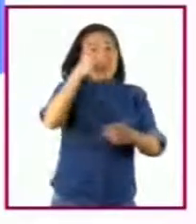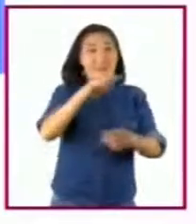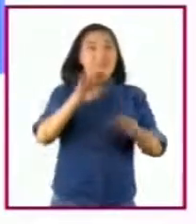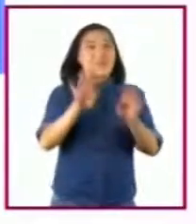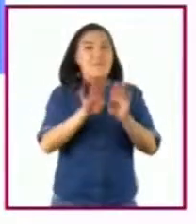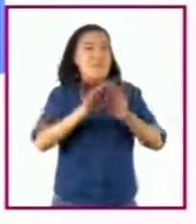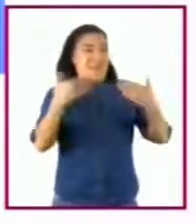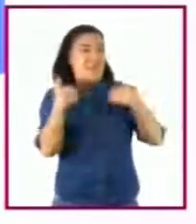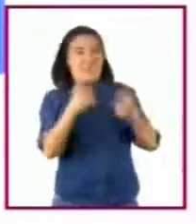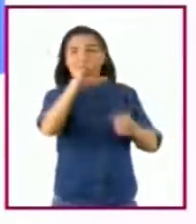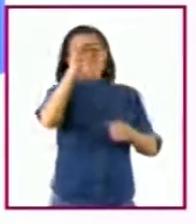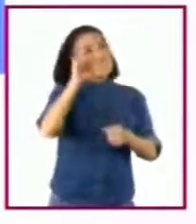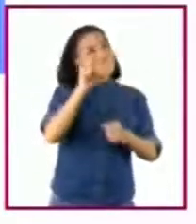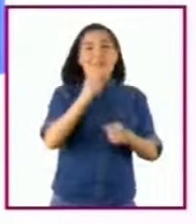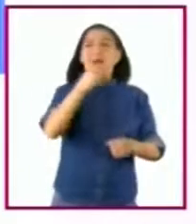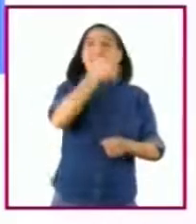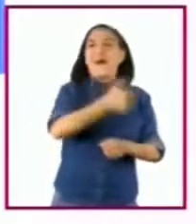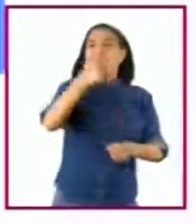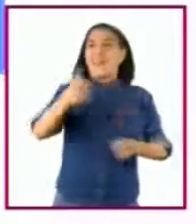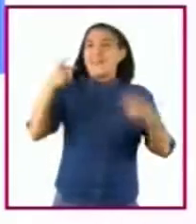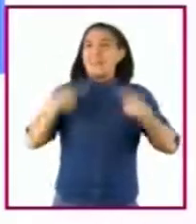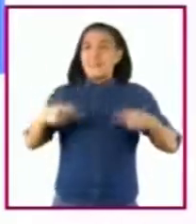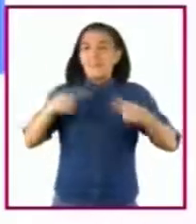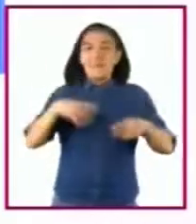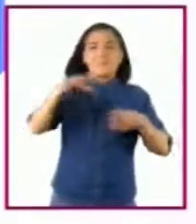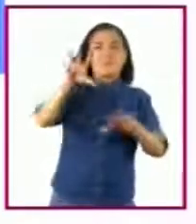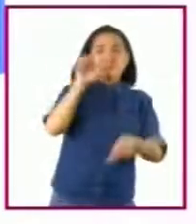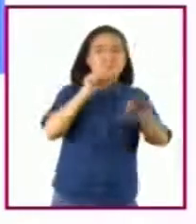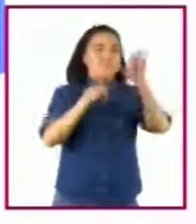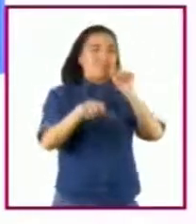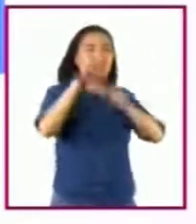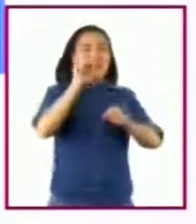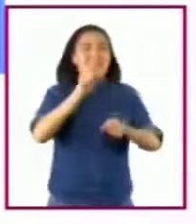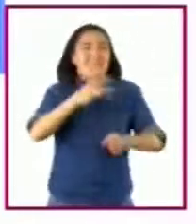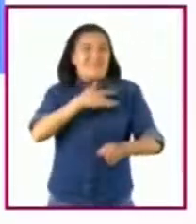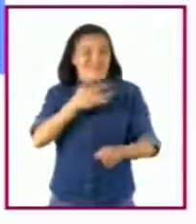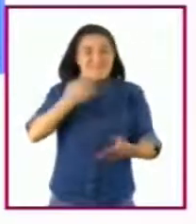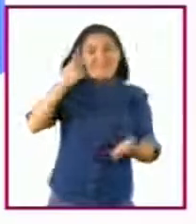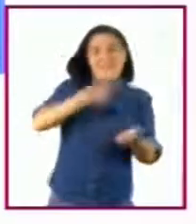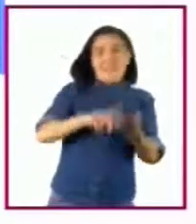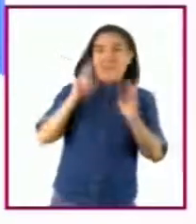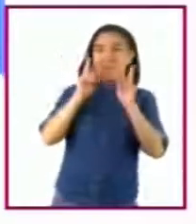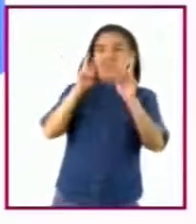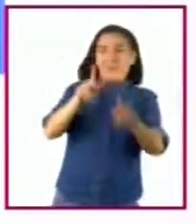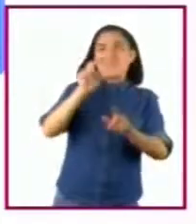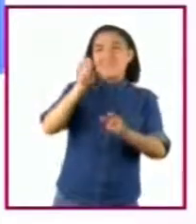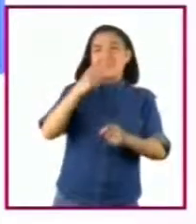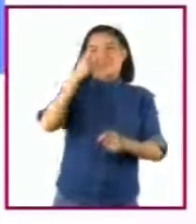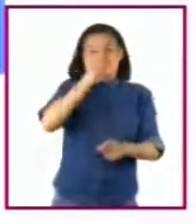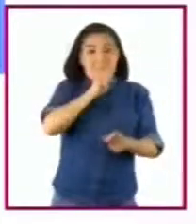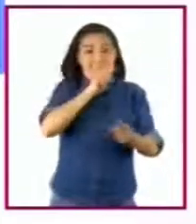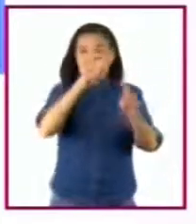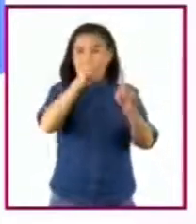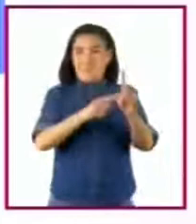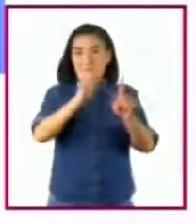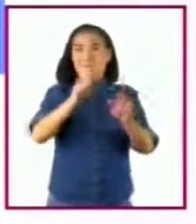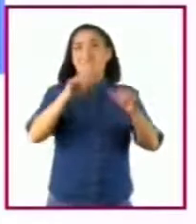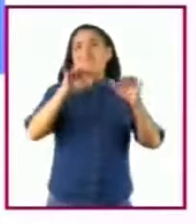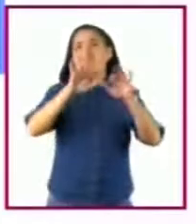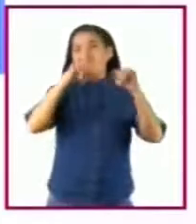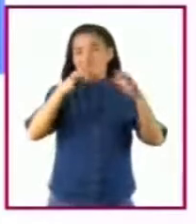puede tener su propia opinión de las imágenes y sensaciones que nos produce una misma creación. Por